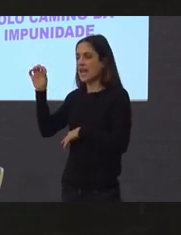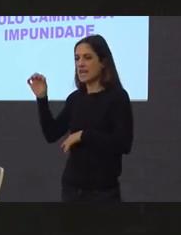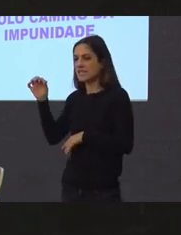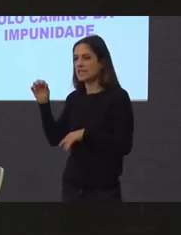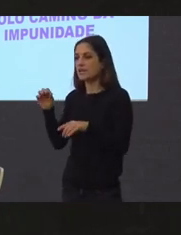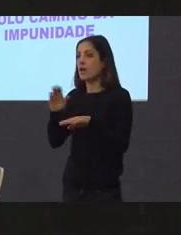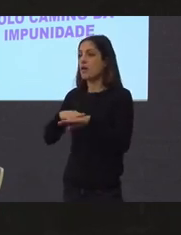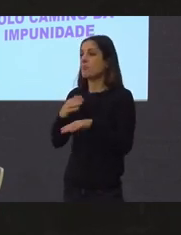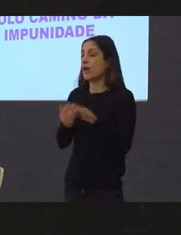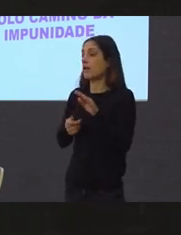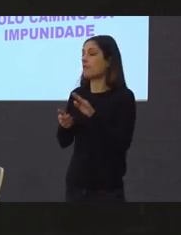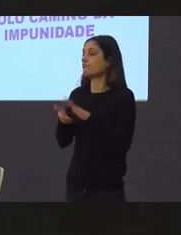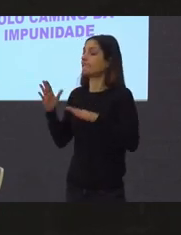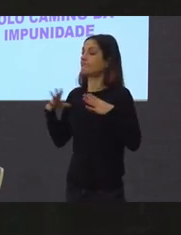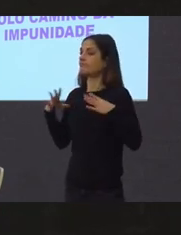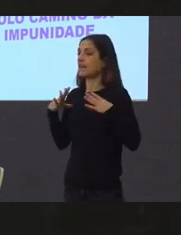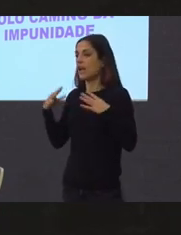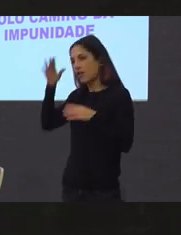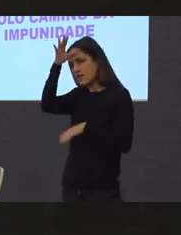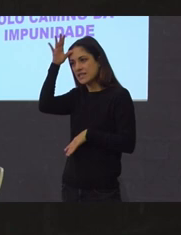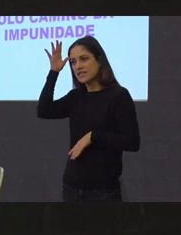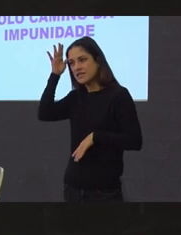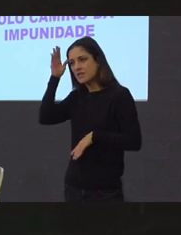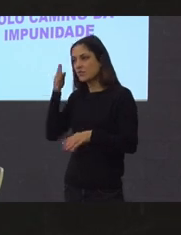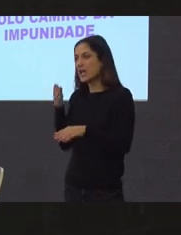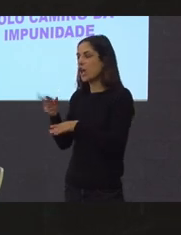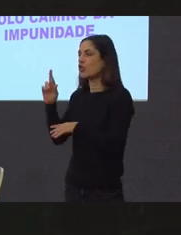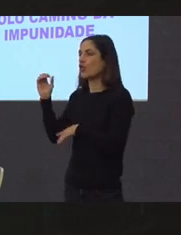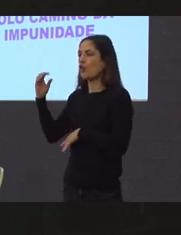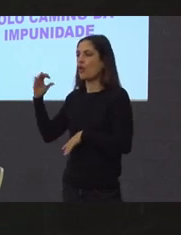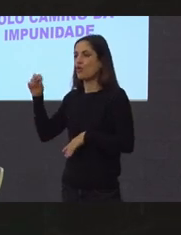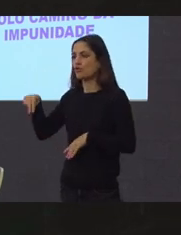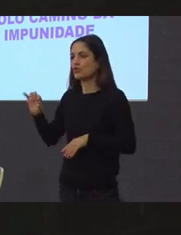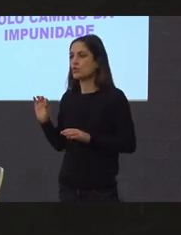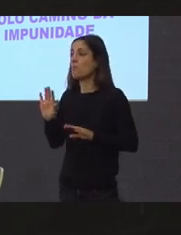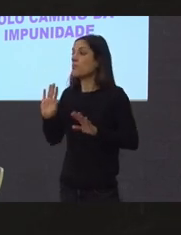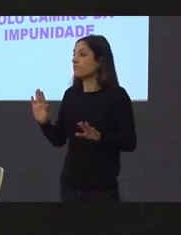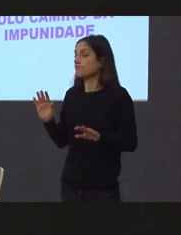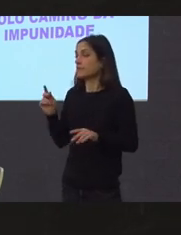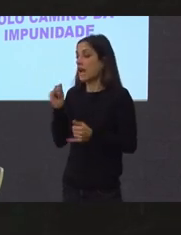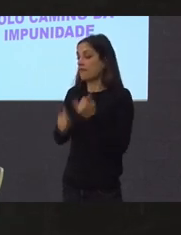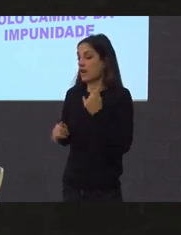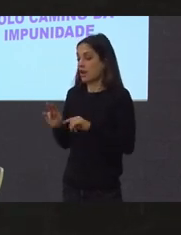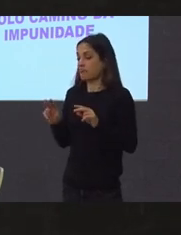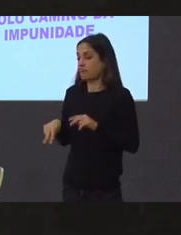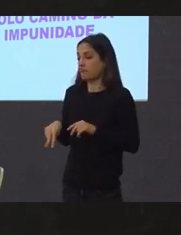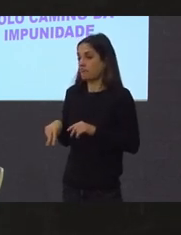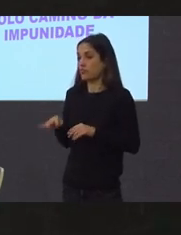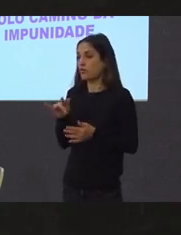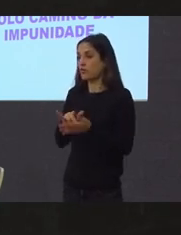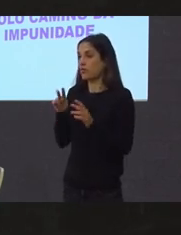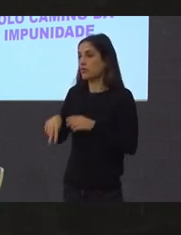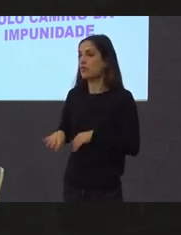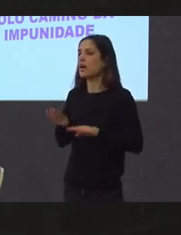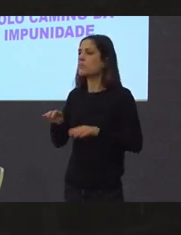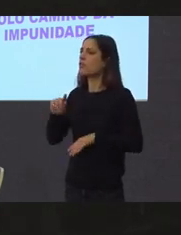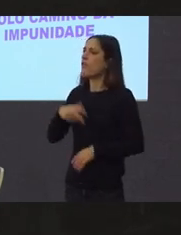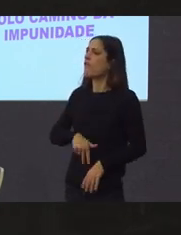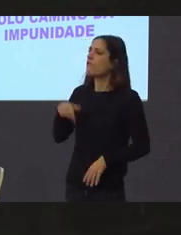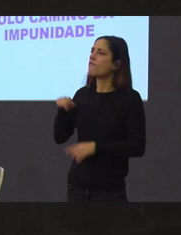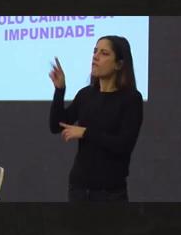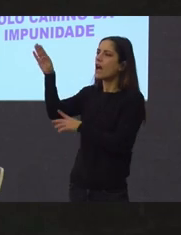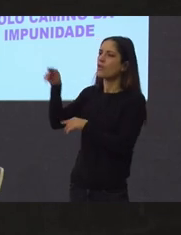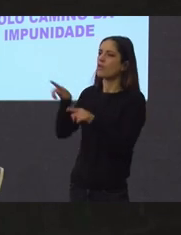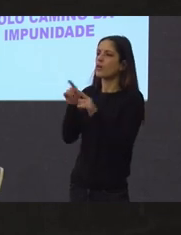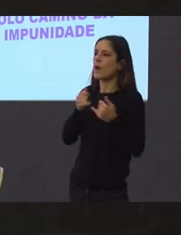veraneo os Borbóns. Nunca foron, pero Franco lles devolveu a illa despois de Alfonso XIII pasou a